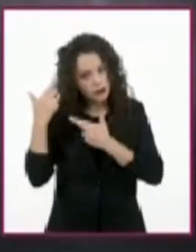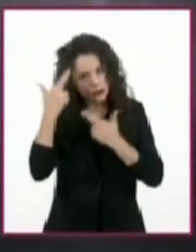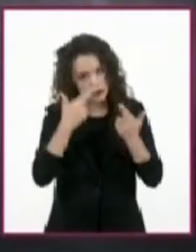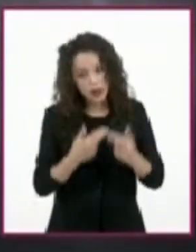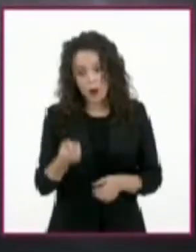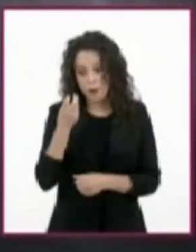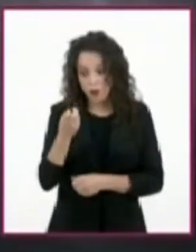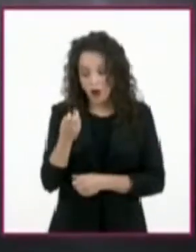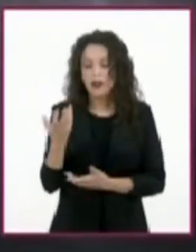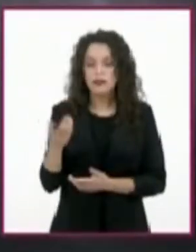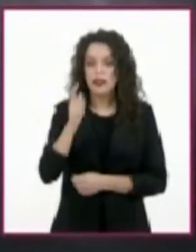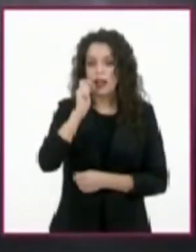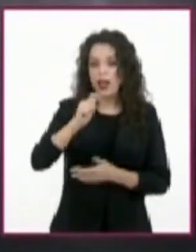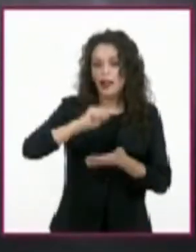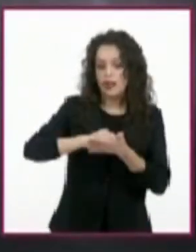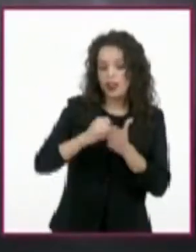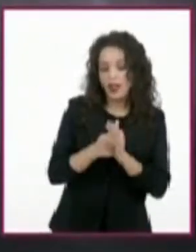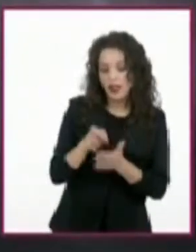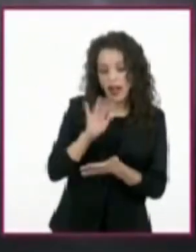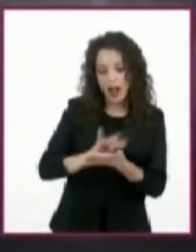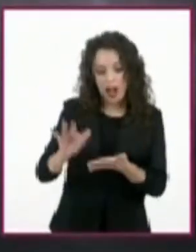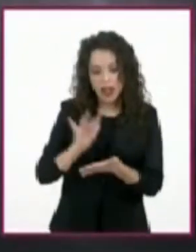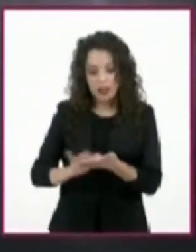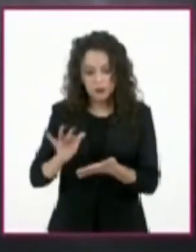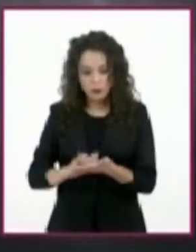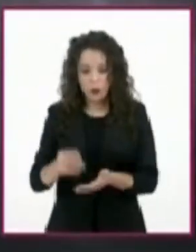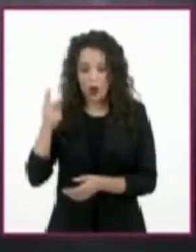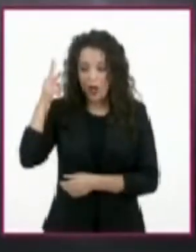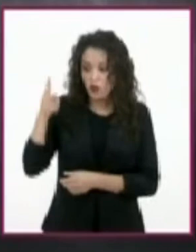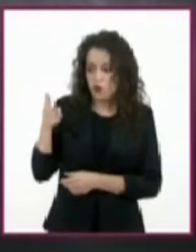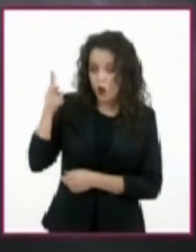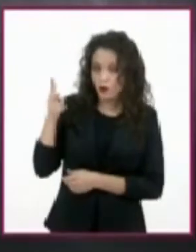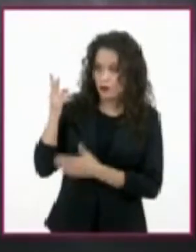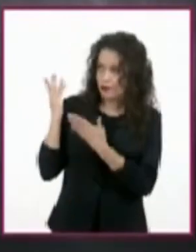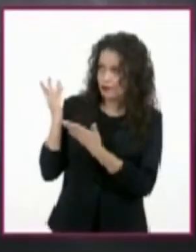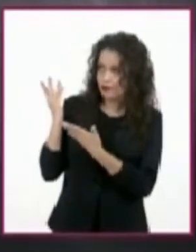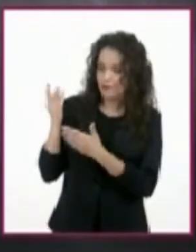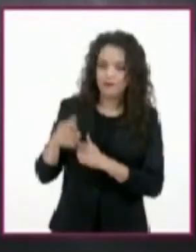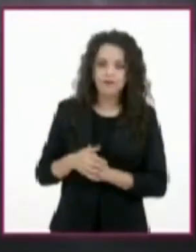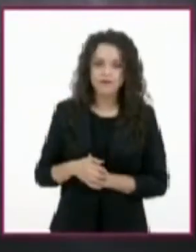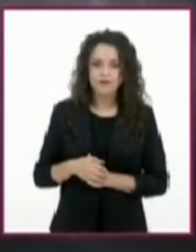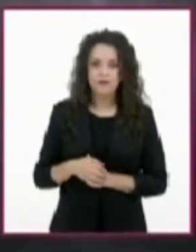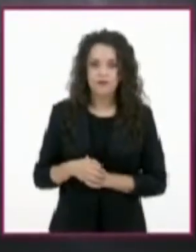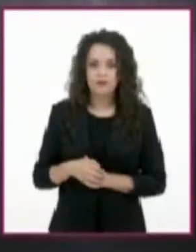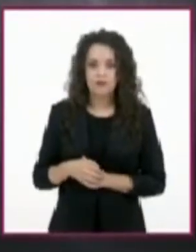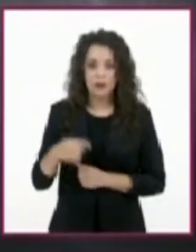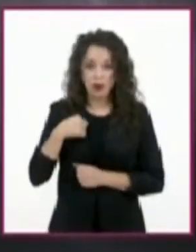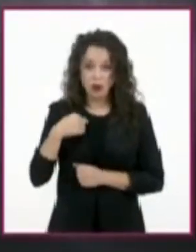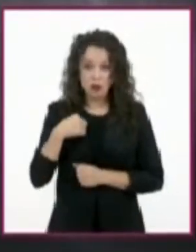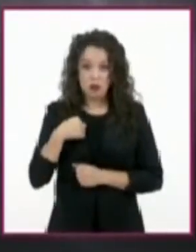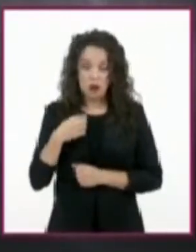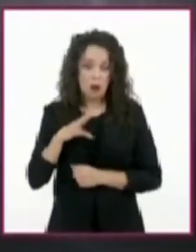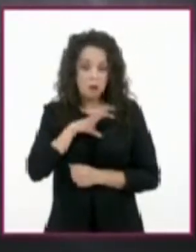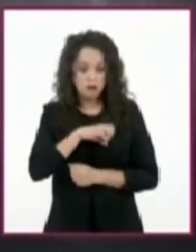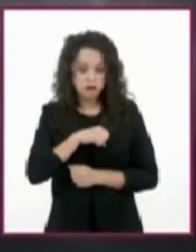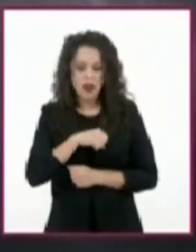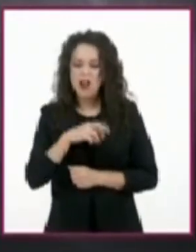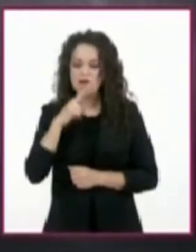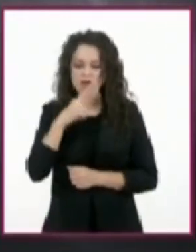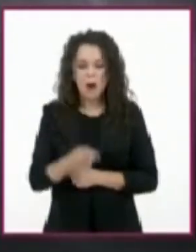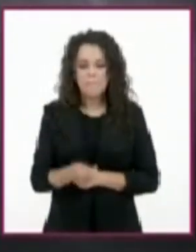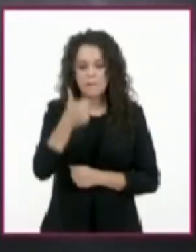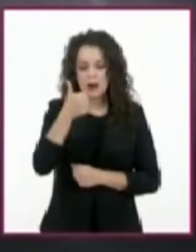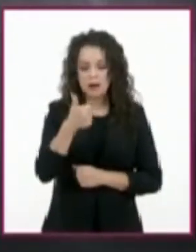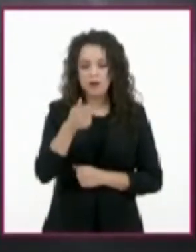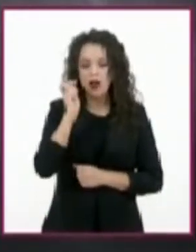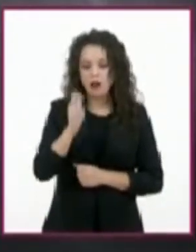lectura, barrida del texto y lectura de exploración. Yo prefiero empezar con la barrida del texto, ya que con esta podemos darnos una